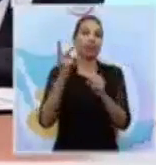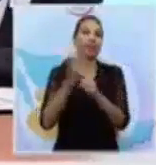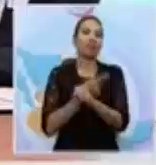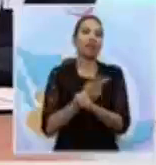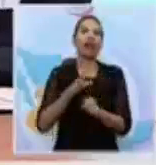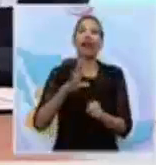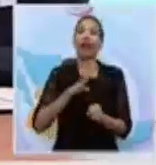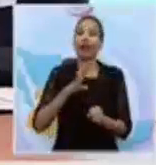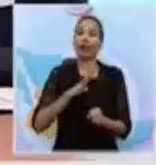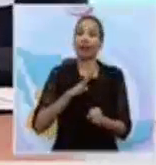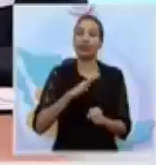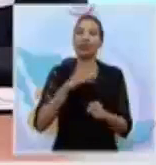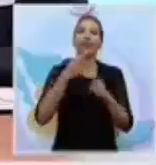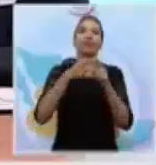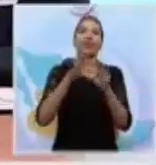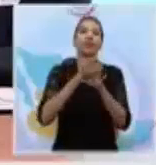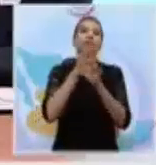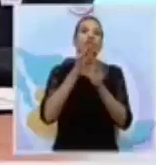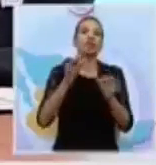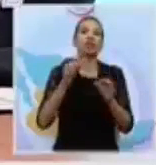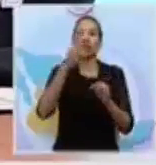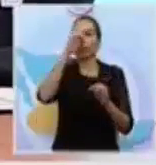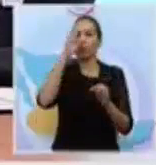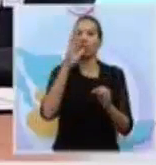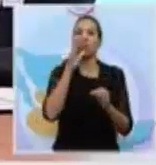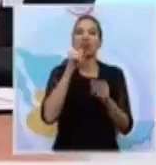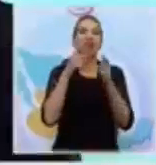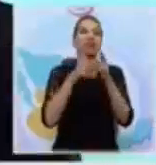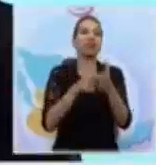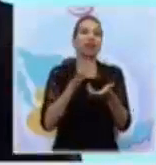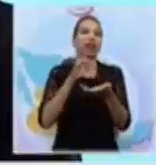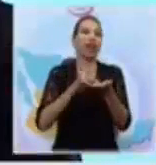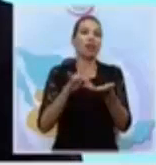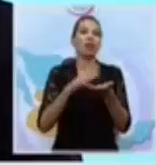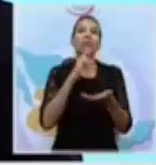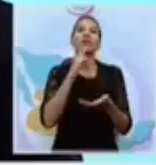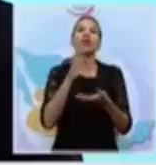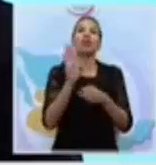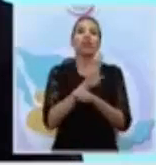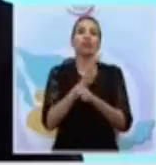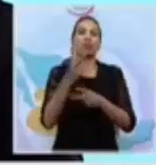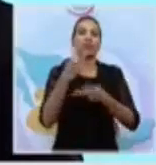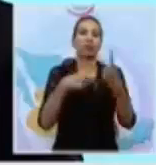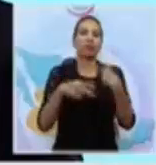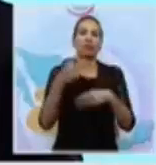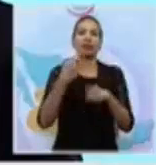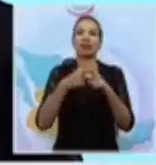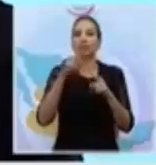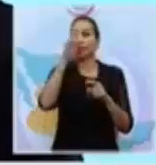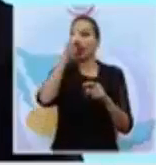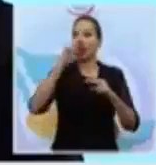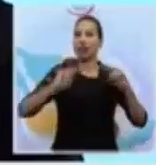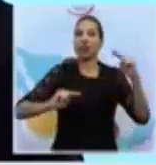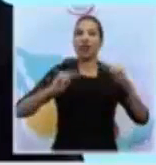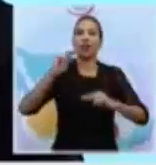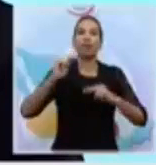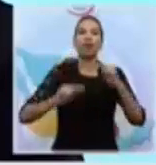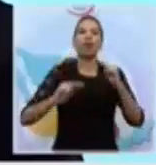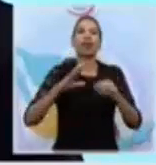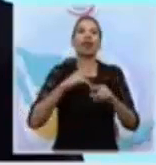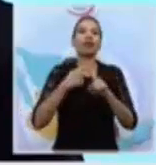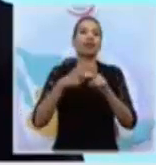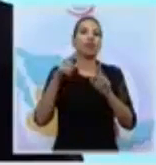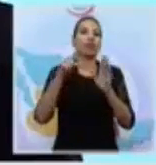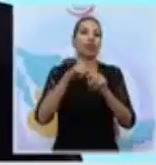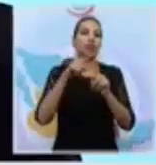los altos, medios y altos, dejan de apoyar el estado de bienestar y resisten los altos niveles